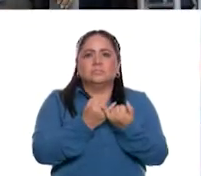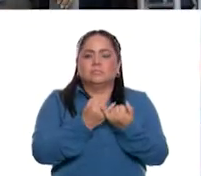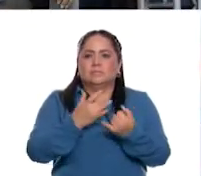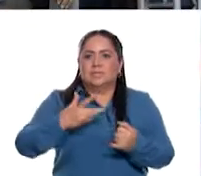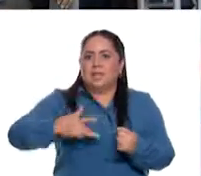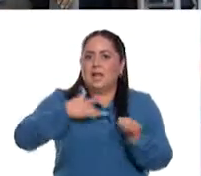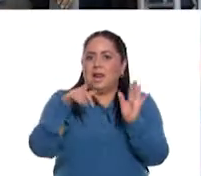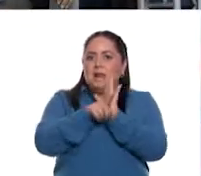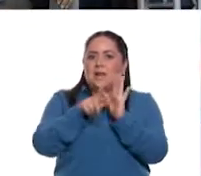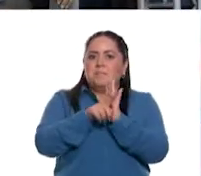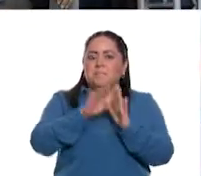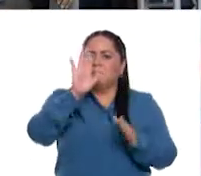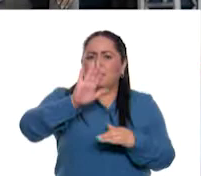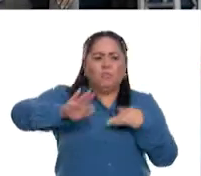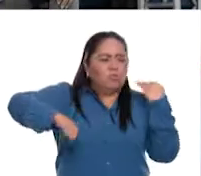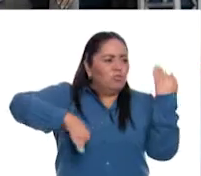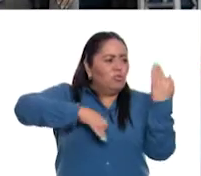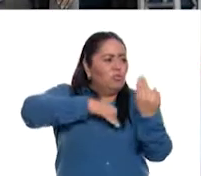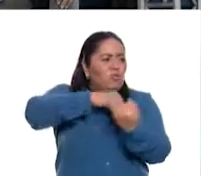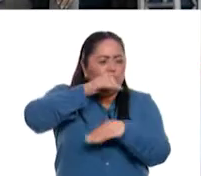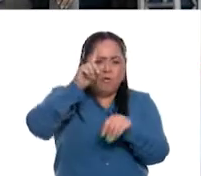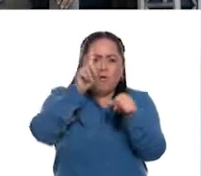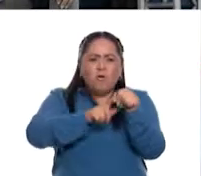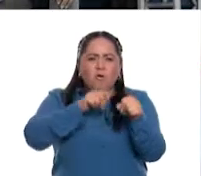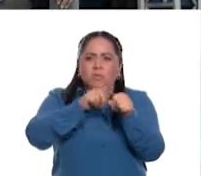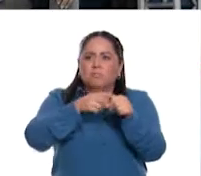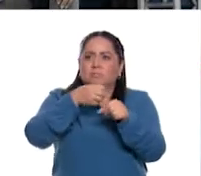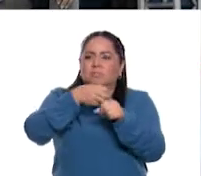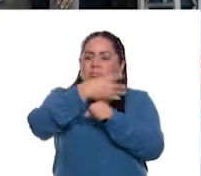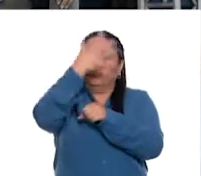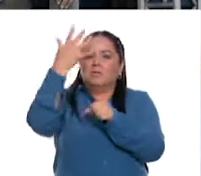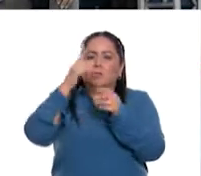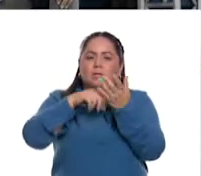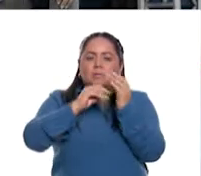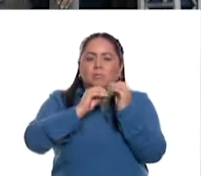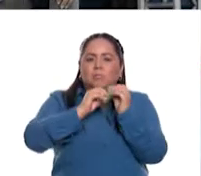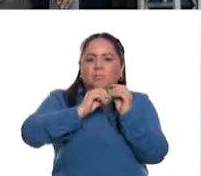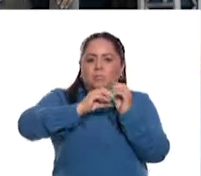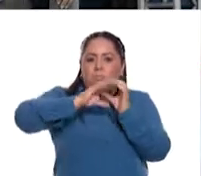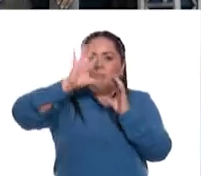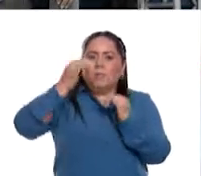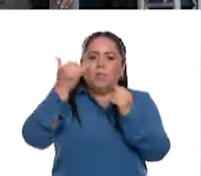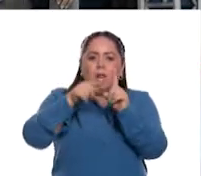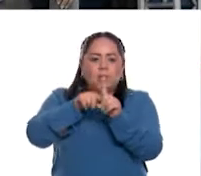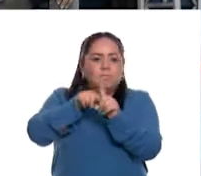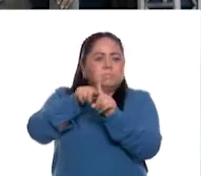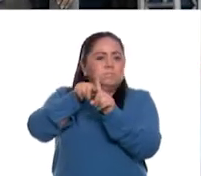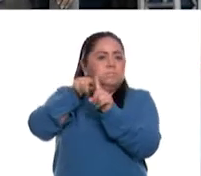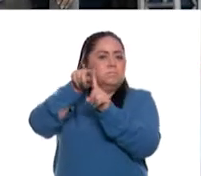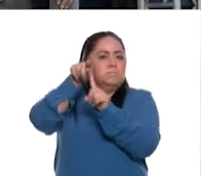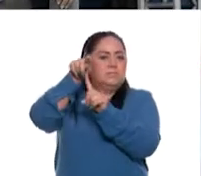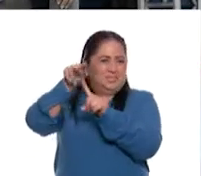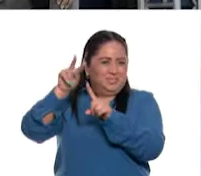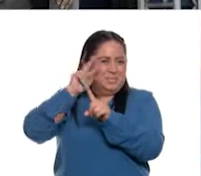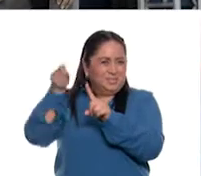máxima alerta ocupara todos los colores claros y oscuros en un termómetro, como en esta